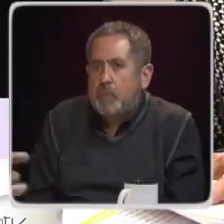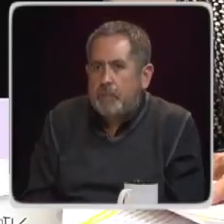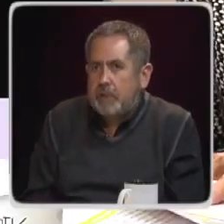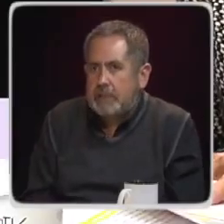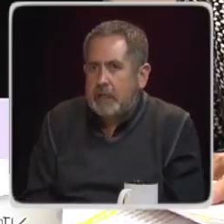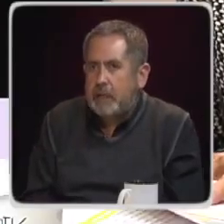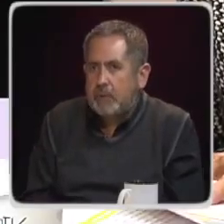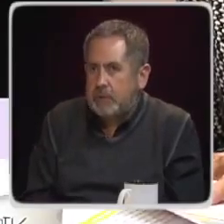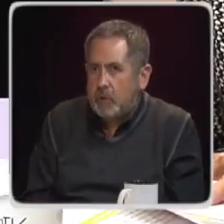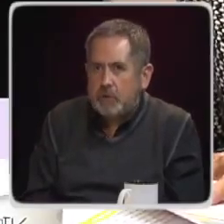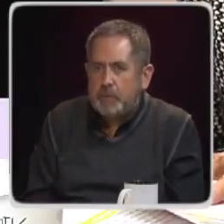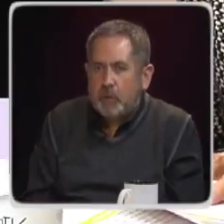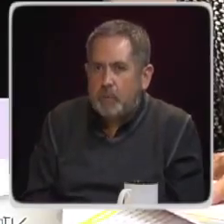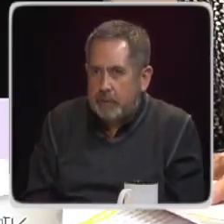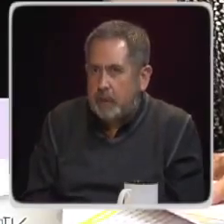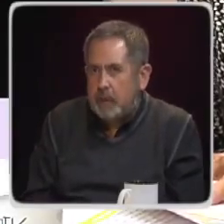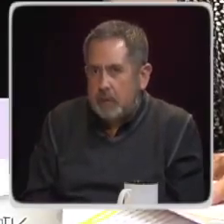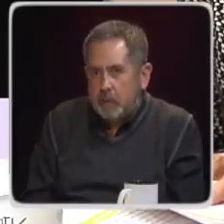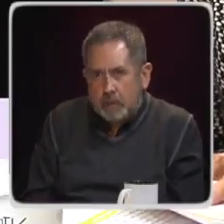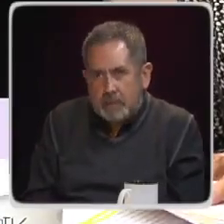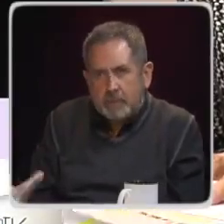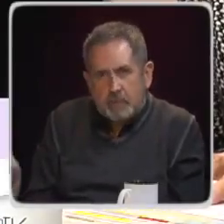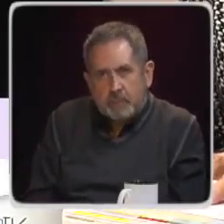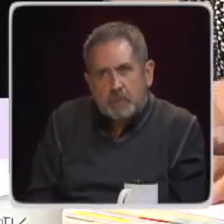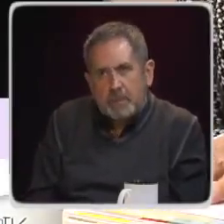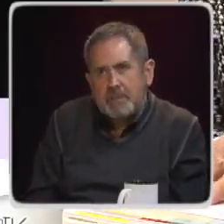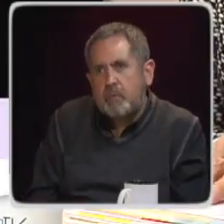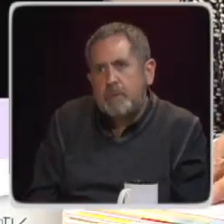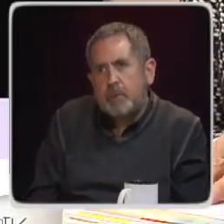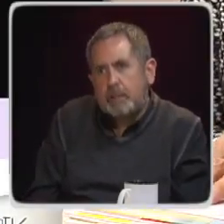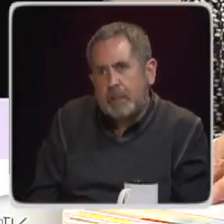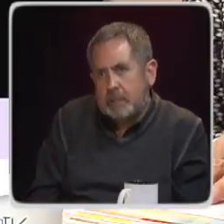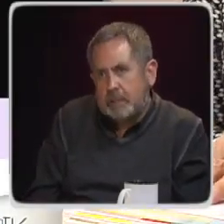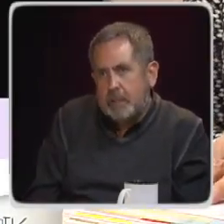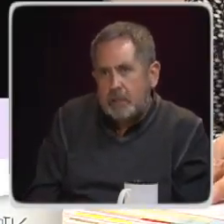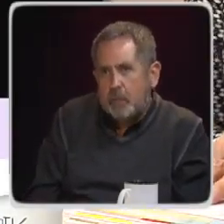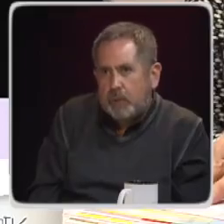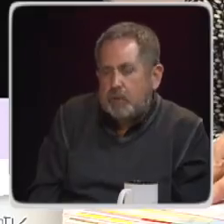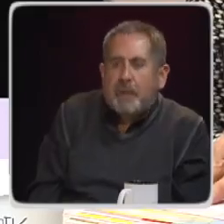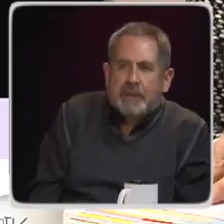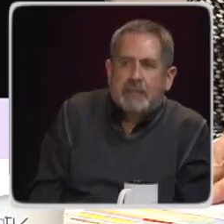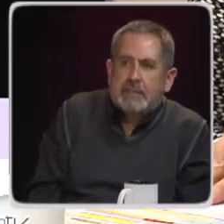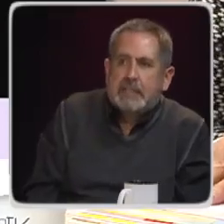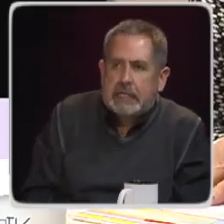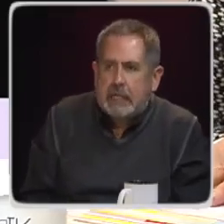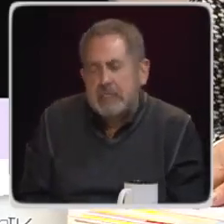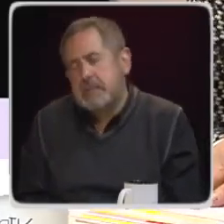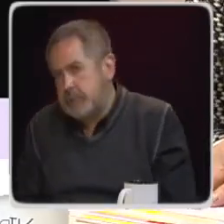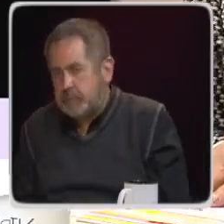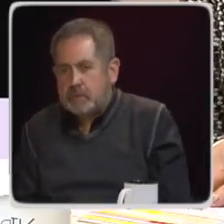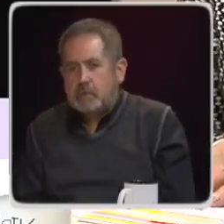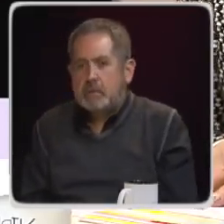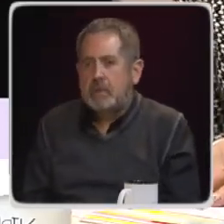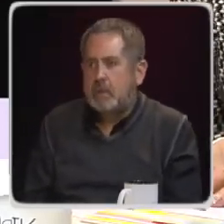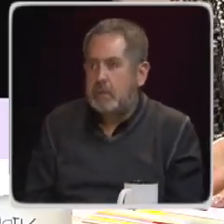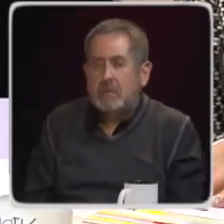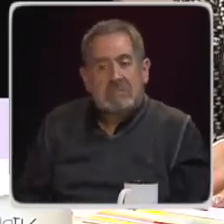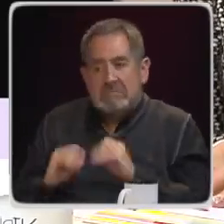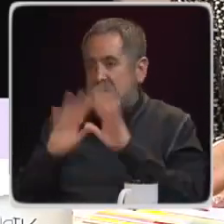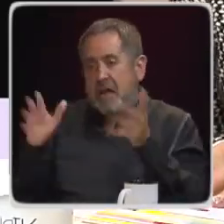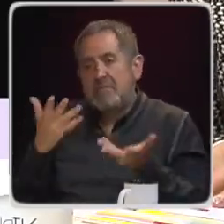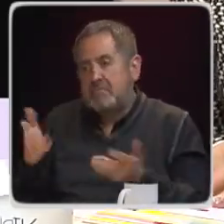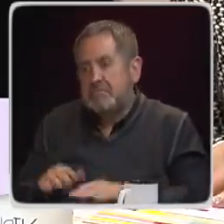esfuerzo tremendo. Como lo dice la compañera, ¿qué estamos aceptando? No nos importa cómo lo mandes. ¿Cuál es tu lenguaje? Tu lenguaje es la